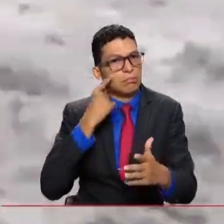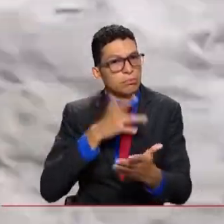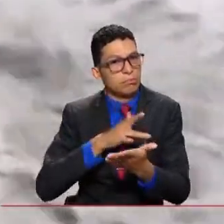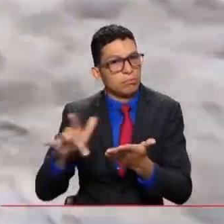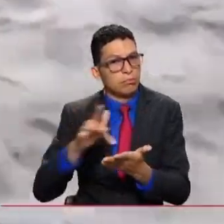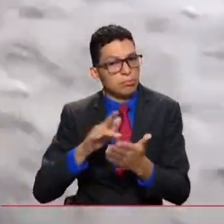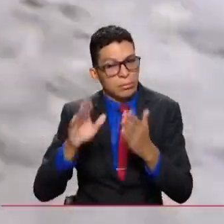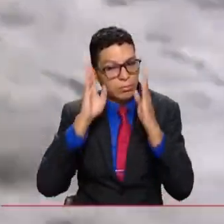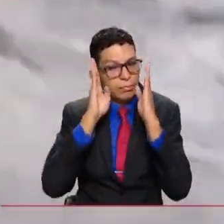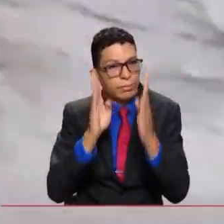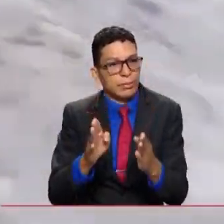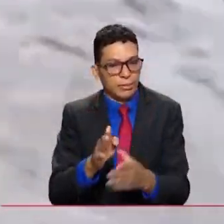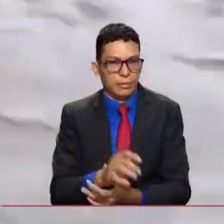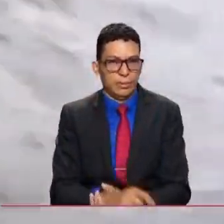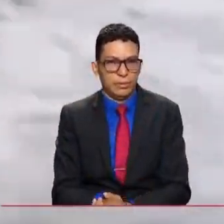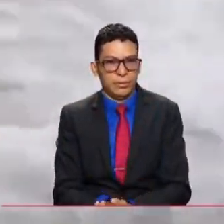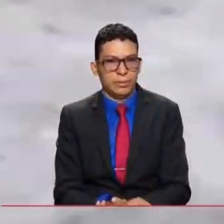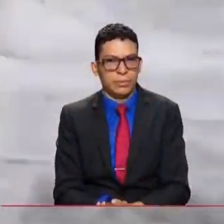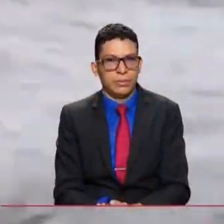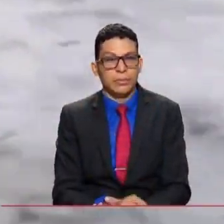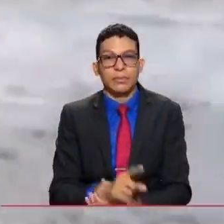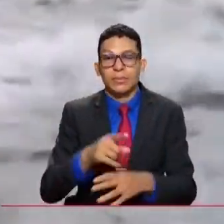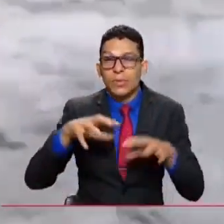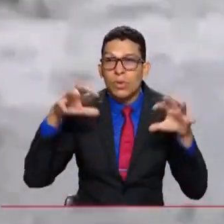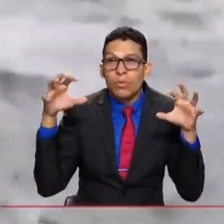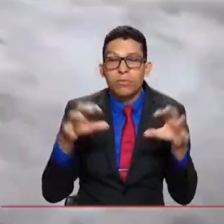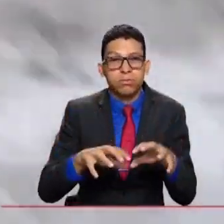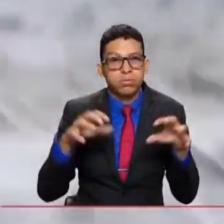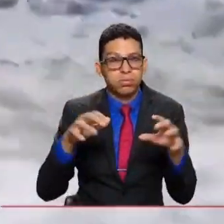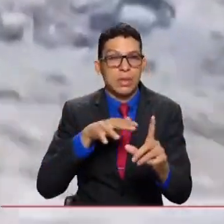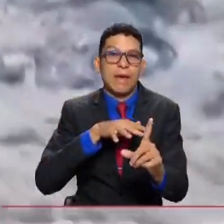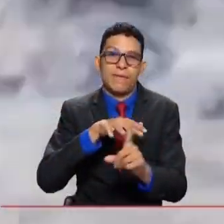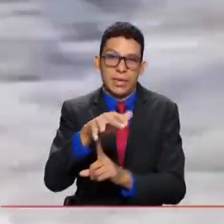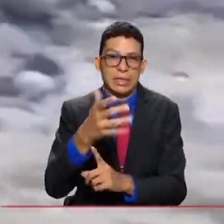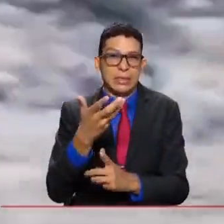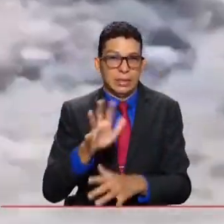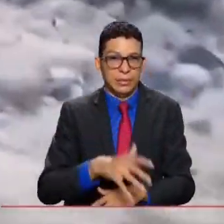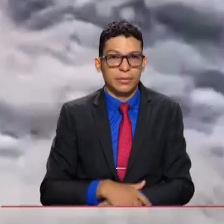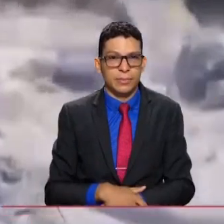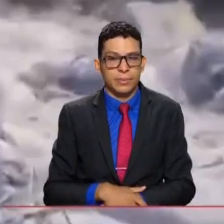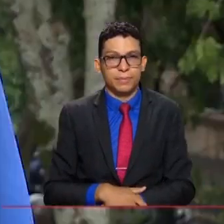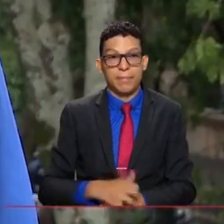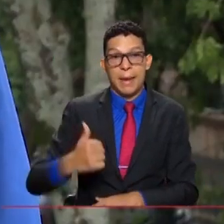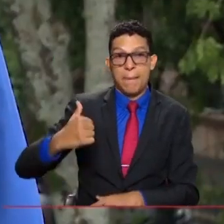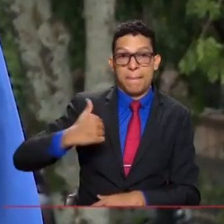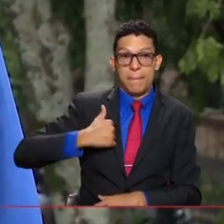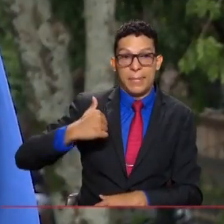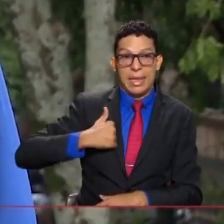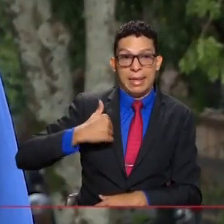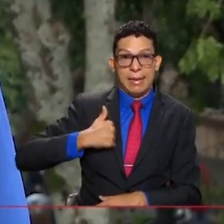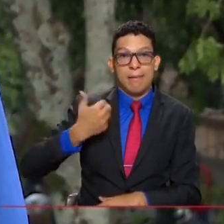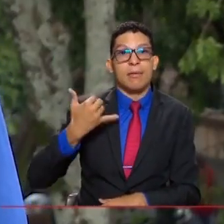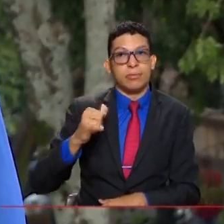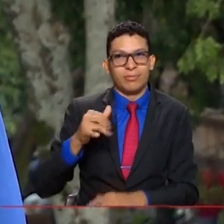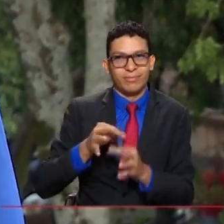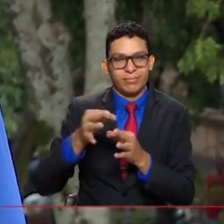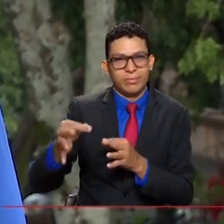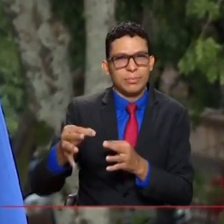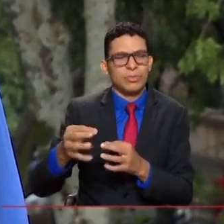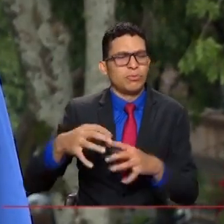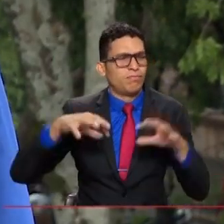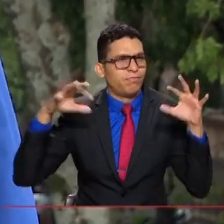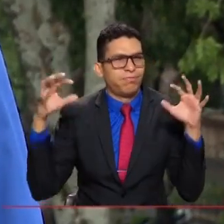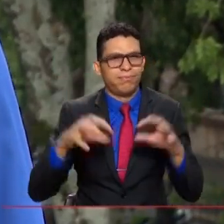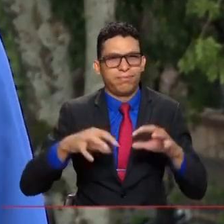muy pendiente. Los fuertes aguaceros ya han generado algunas afectaciones. En Pradera específicamente llovió en